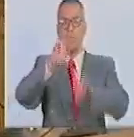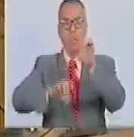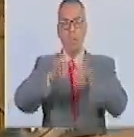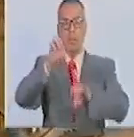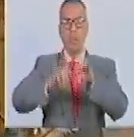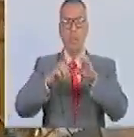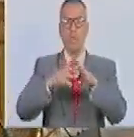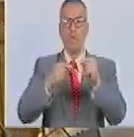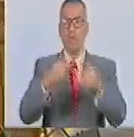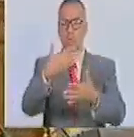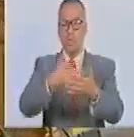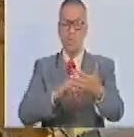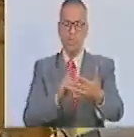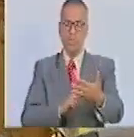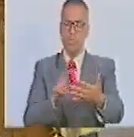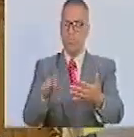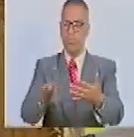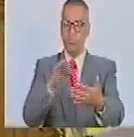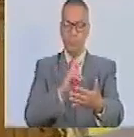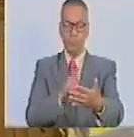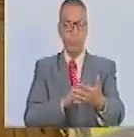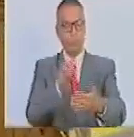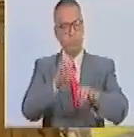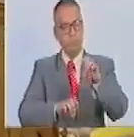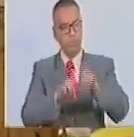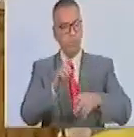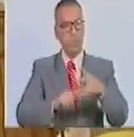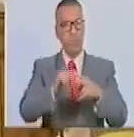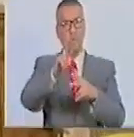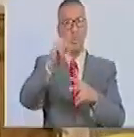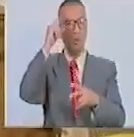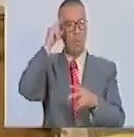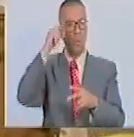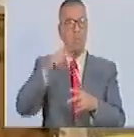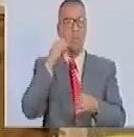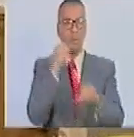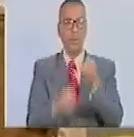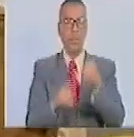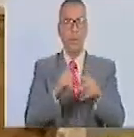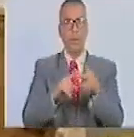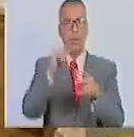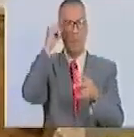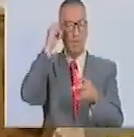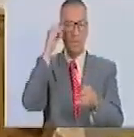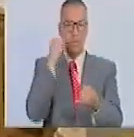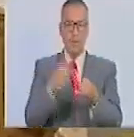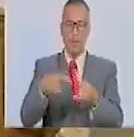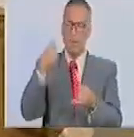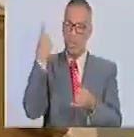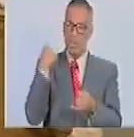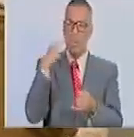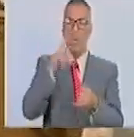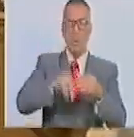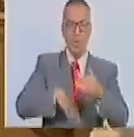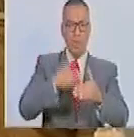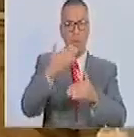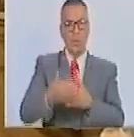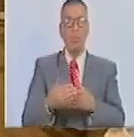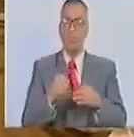esas postulaciones. Efectuamos una evaluación de 2 días que concluyó el día de ayer, donde